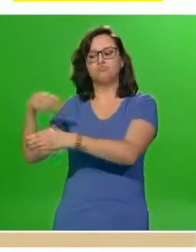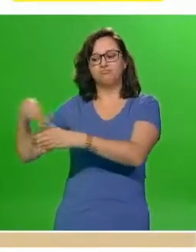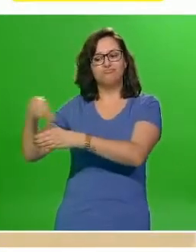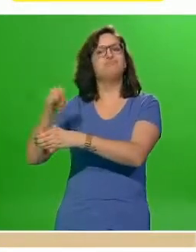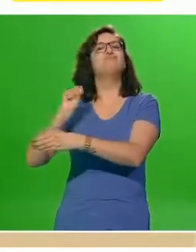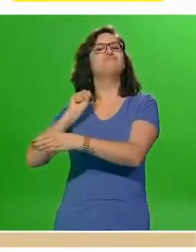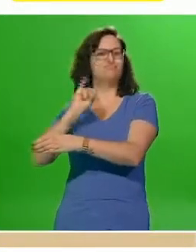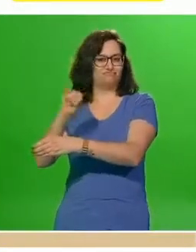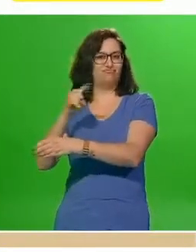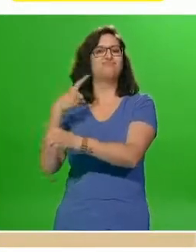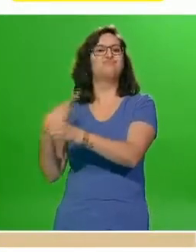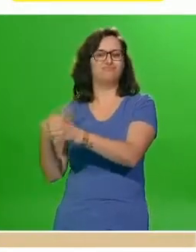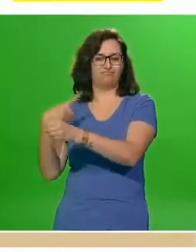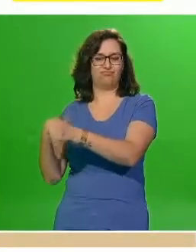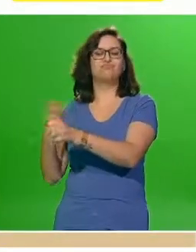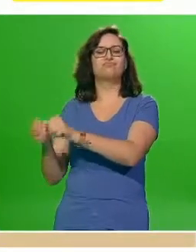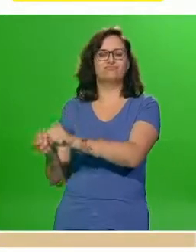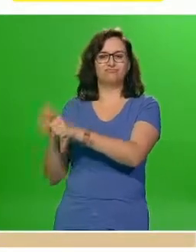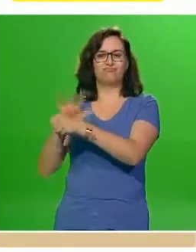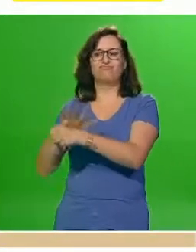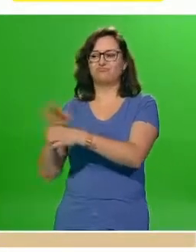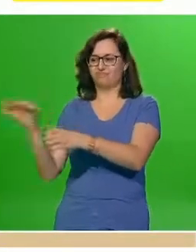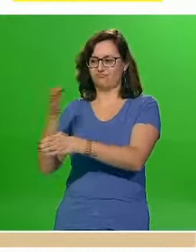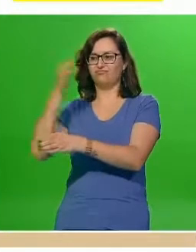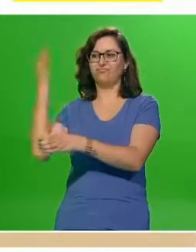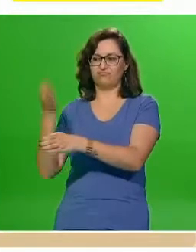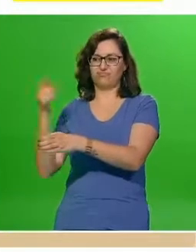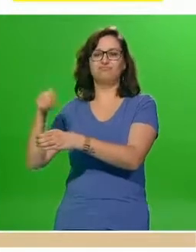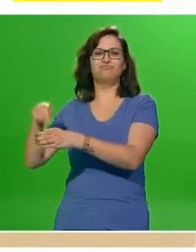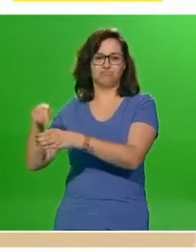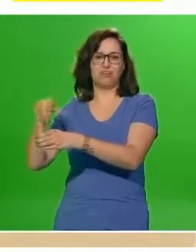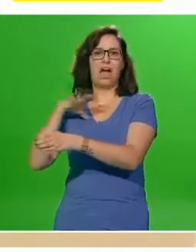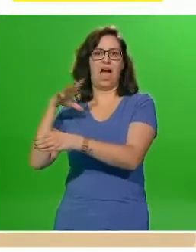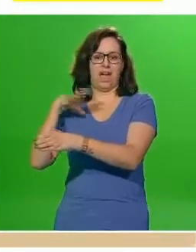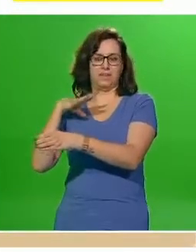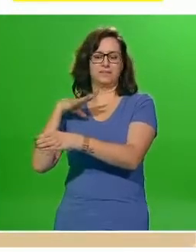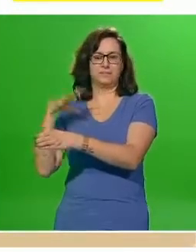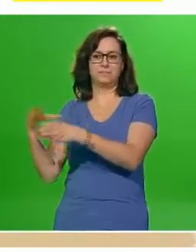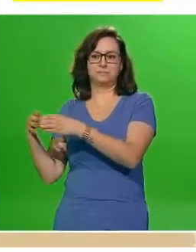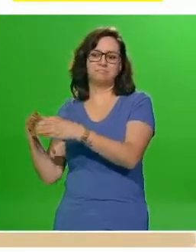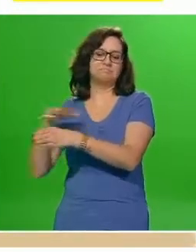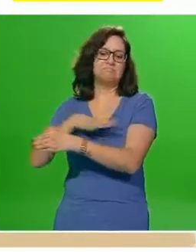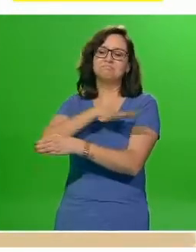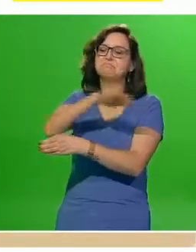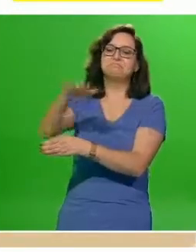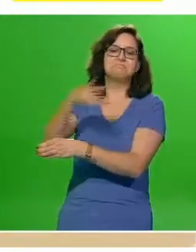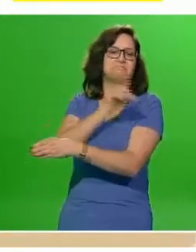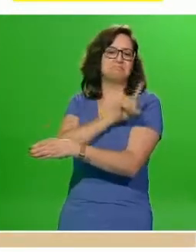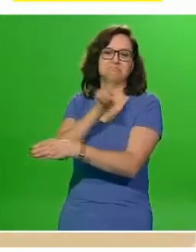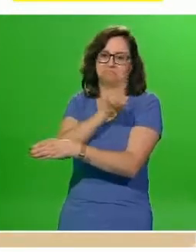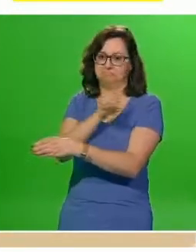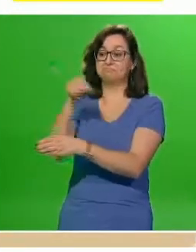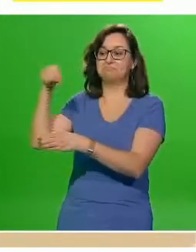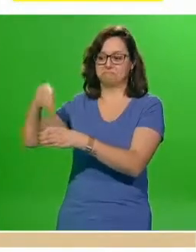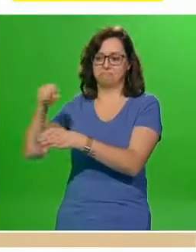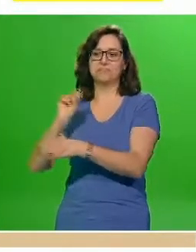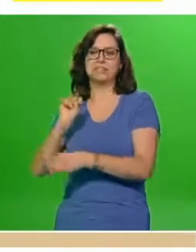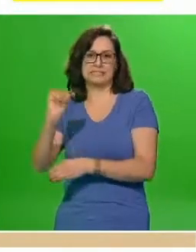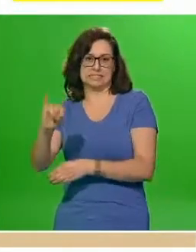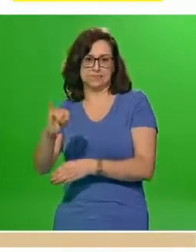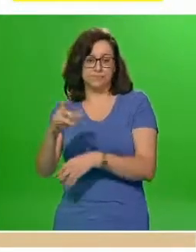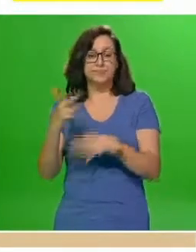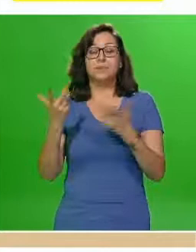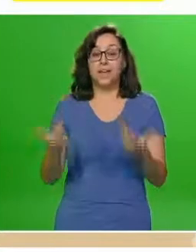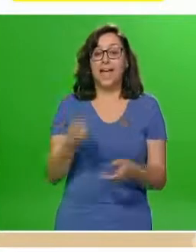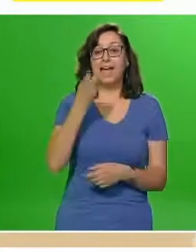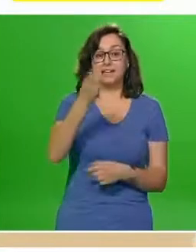resultó positivo para una infección por el virus SARS-CoV-2. Esto, como pueden ver en la curva,